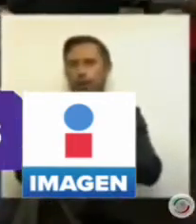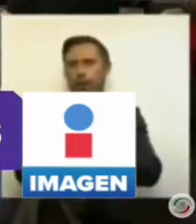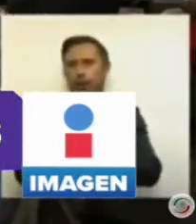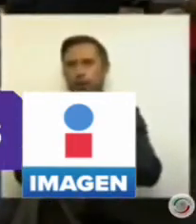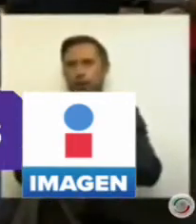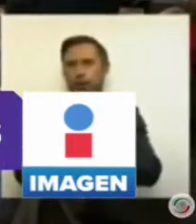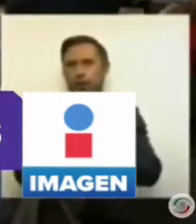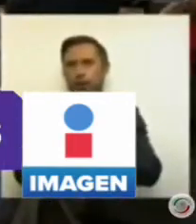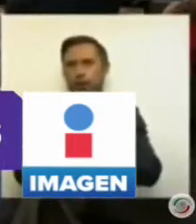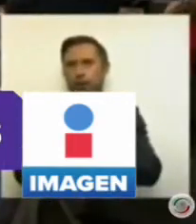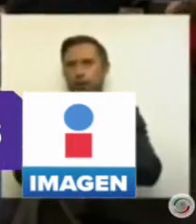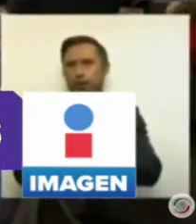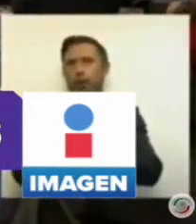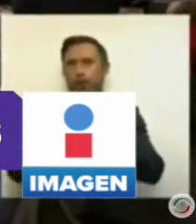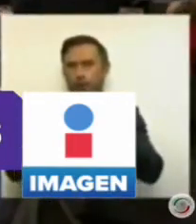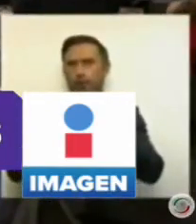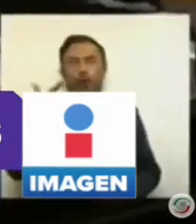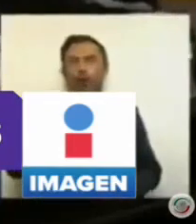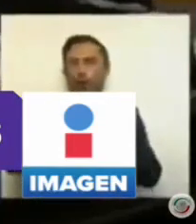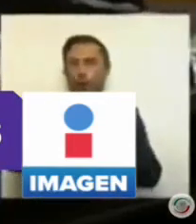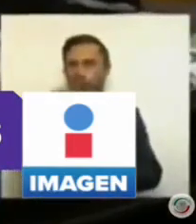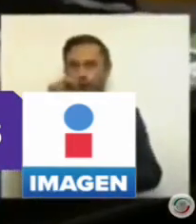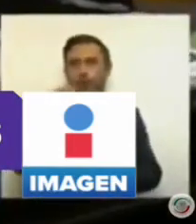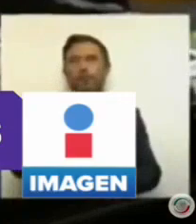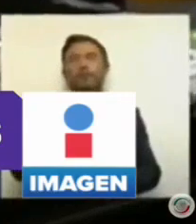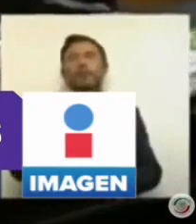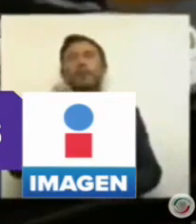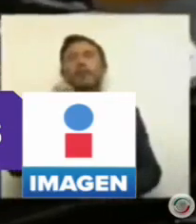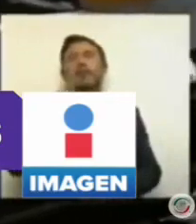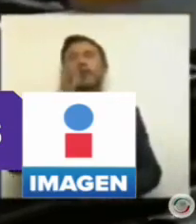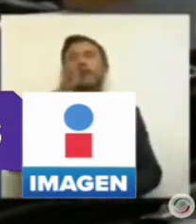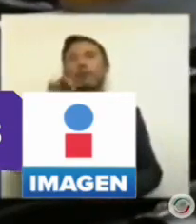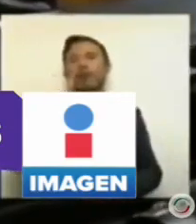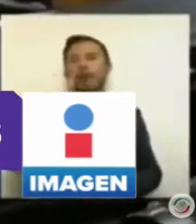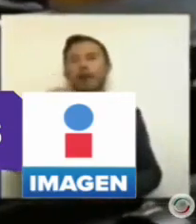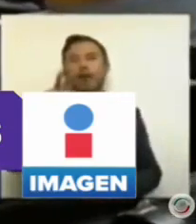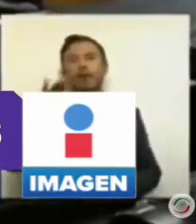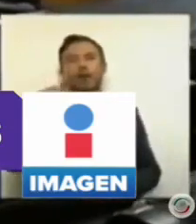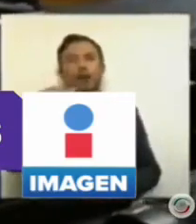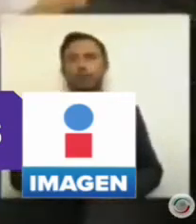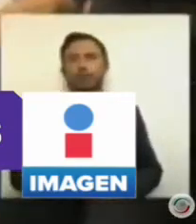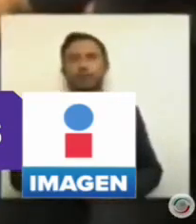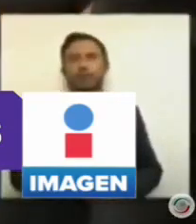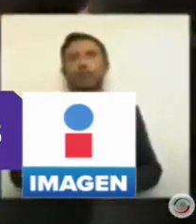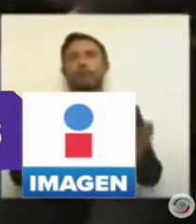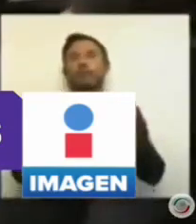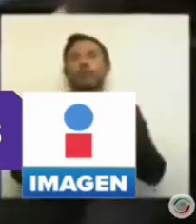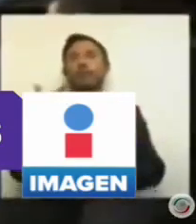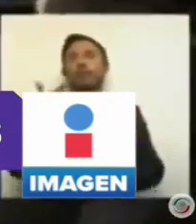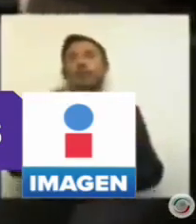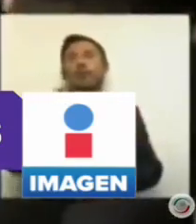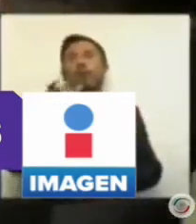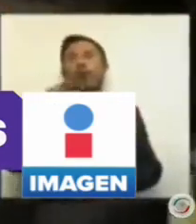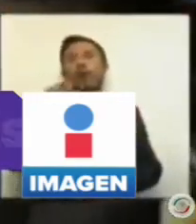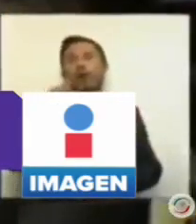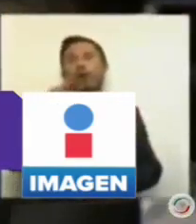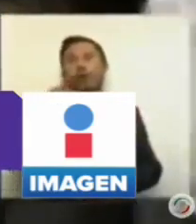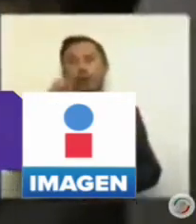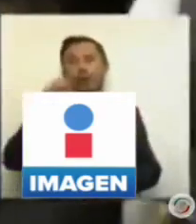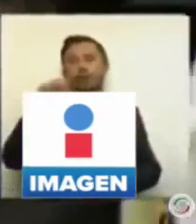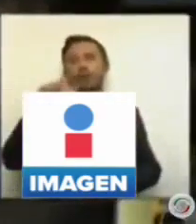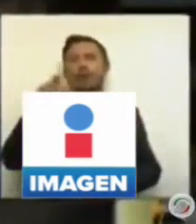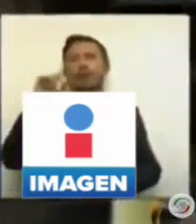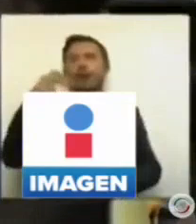el Fidecine, así como el que recibían víctimas de violencia, jornaleros y deportistas. Solo resta que